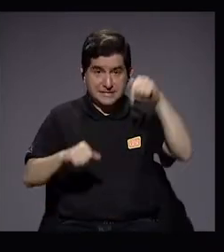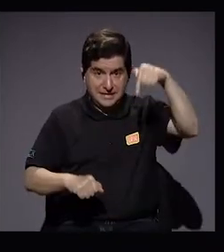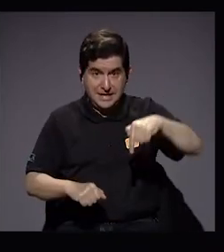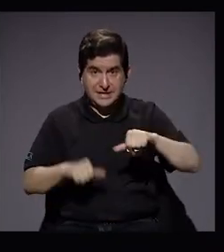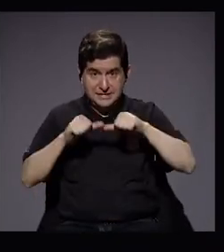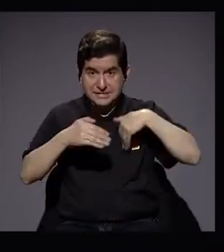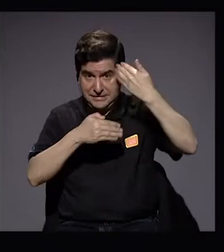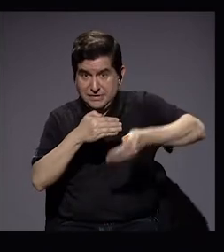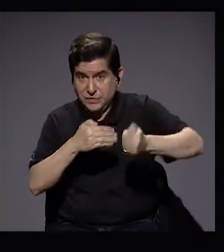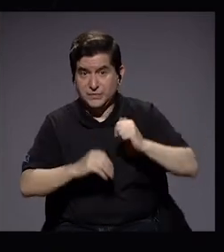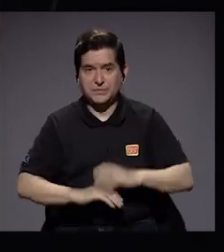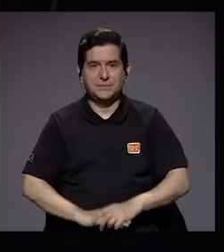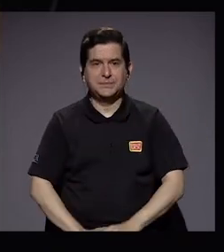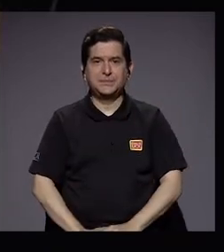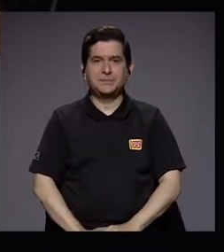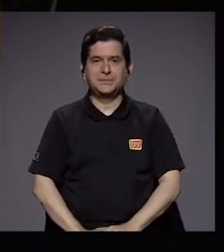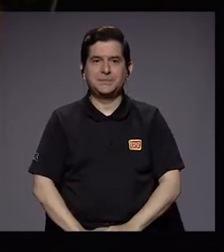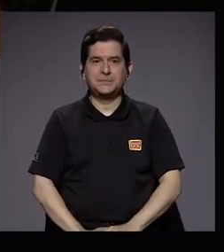con nosotros, ya regresamos.